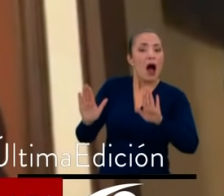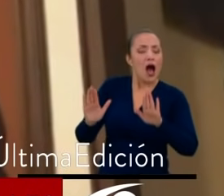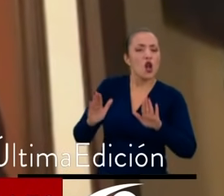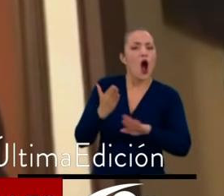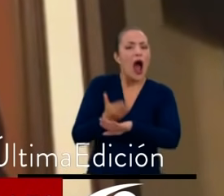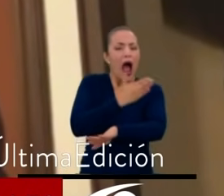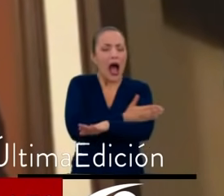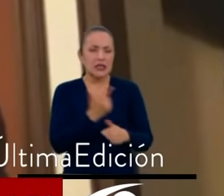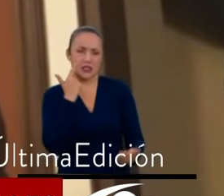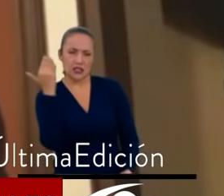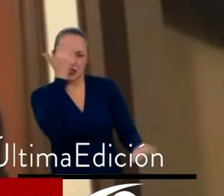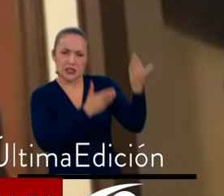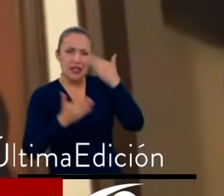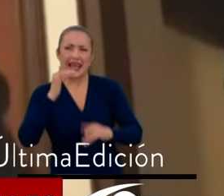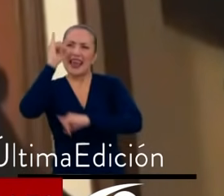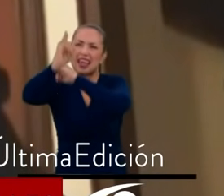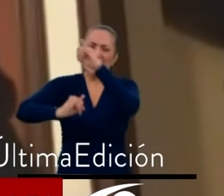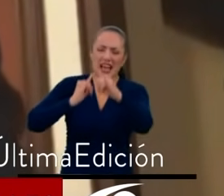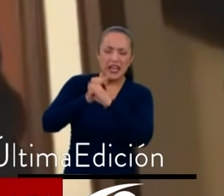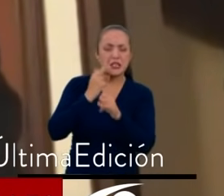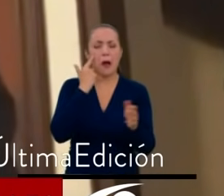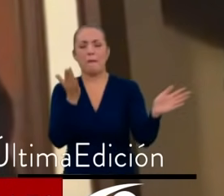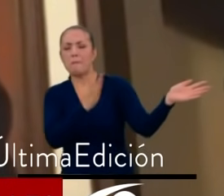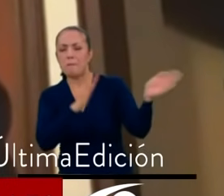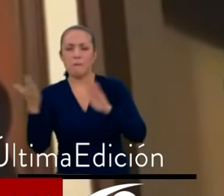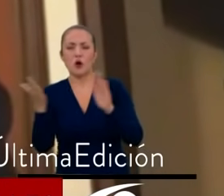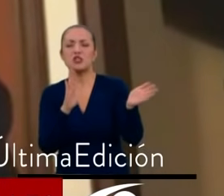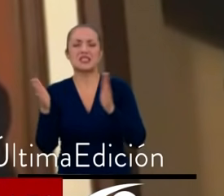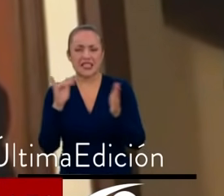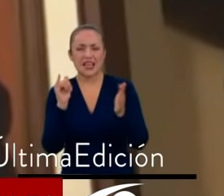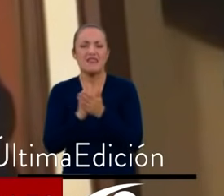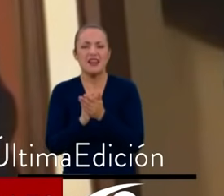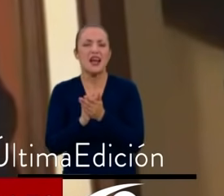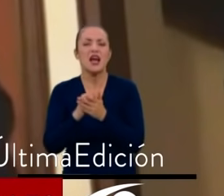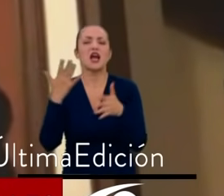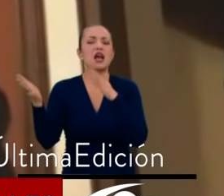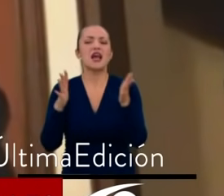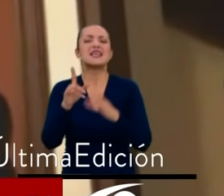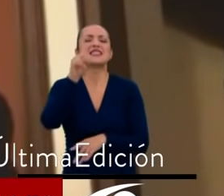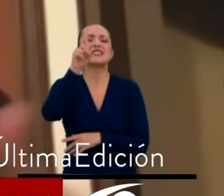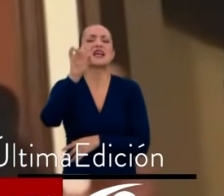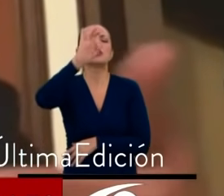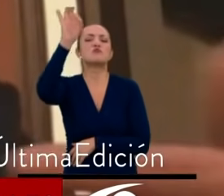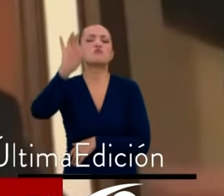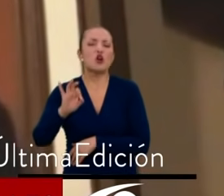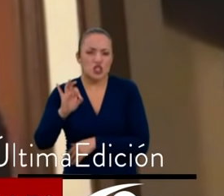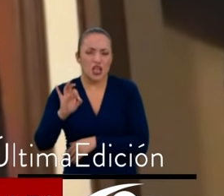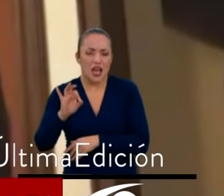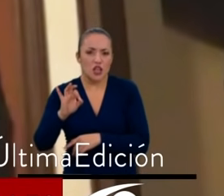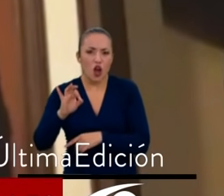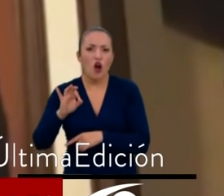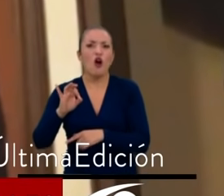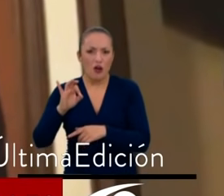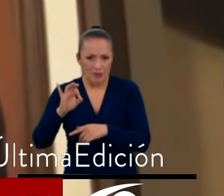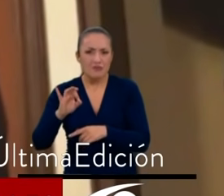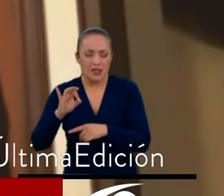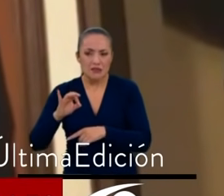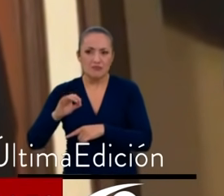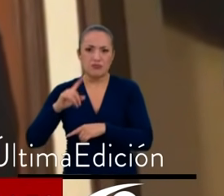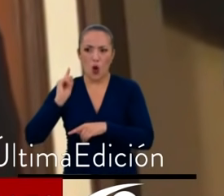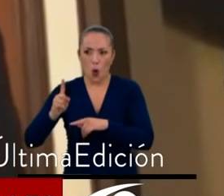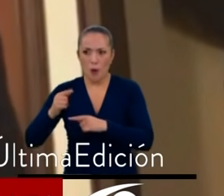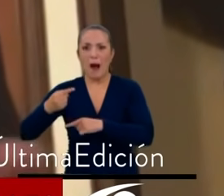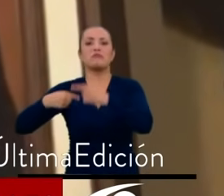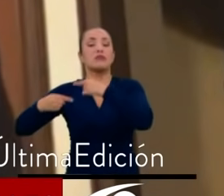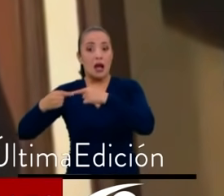pronósticos nacionales e internacionales hablaban de un rebote del 6%. Y ahora, a pesar del daño del paro,